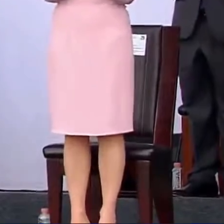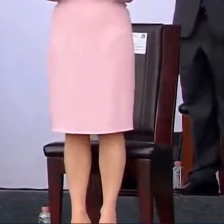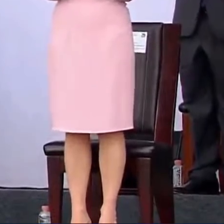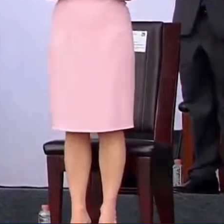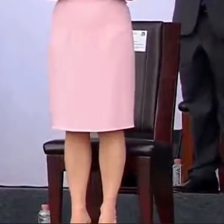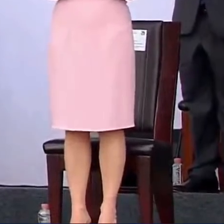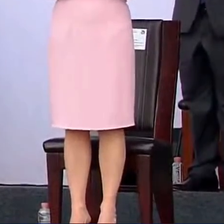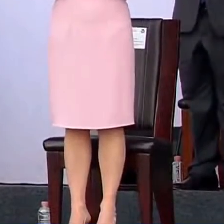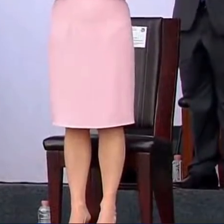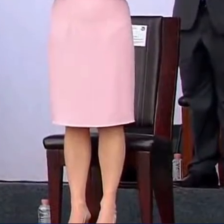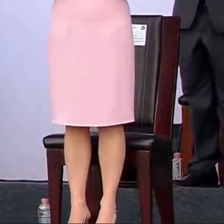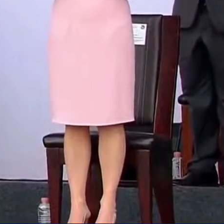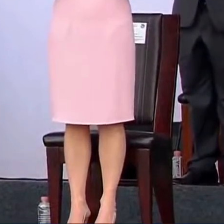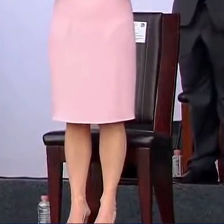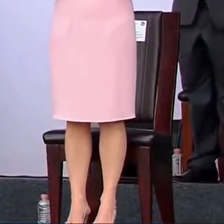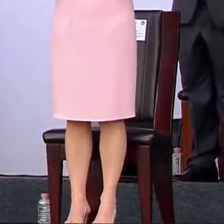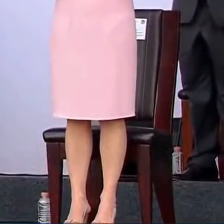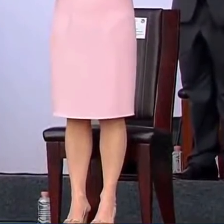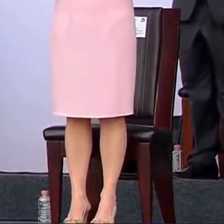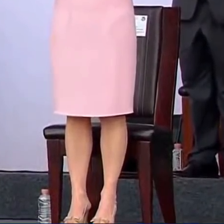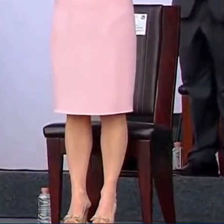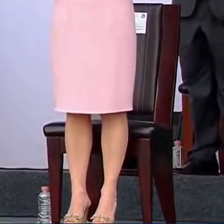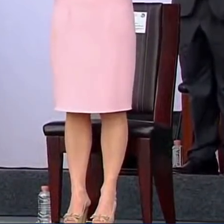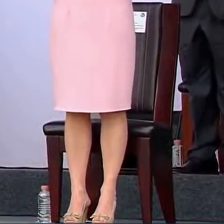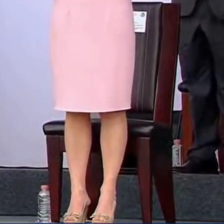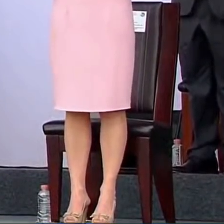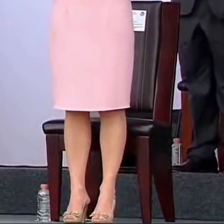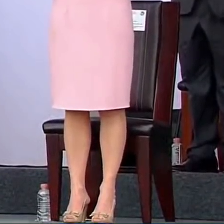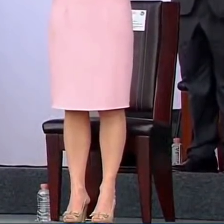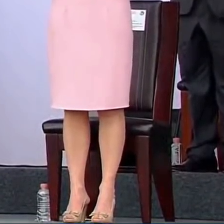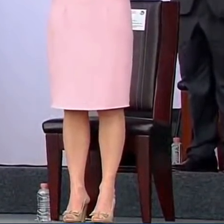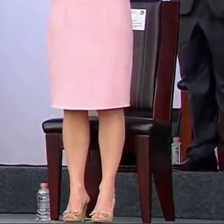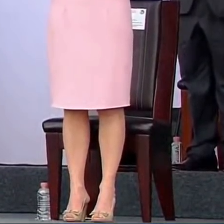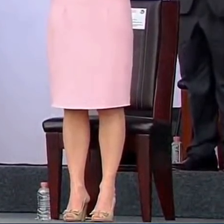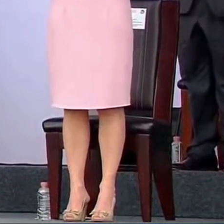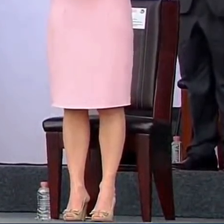El licenciado